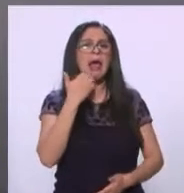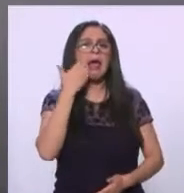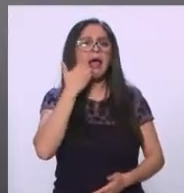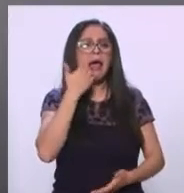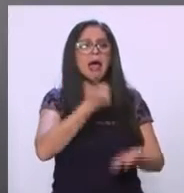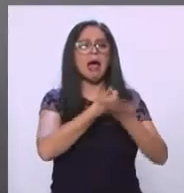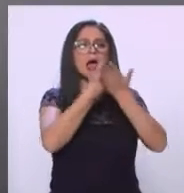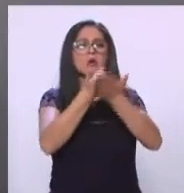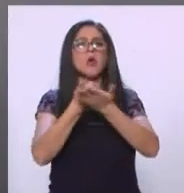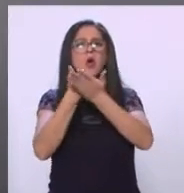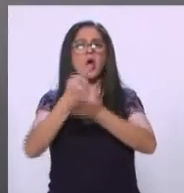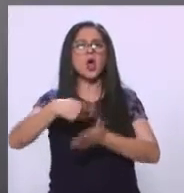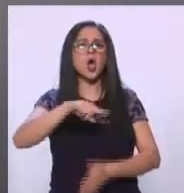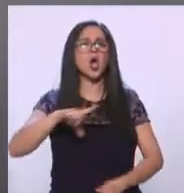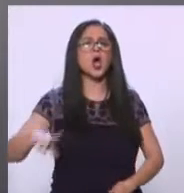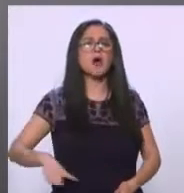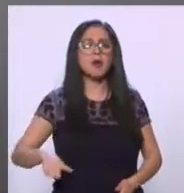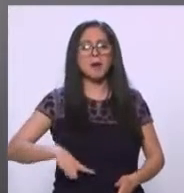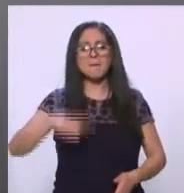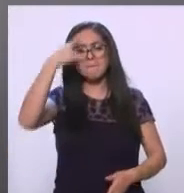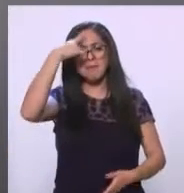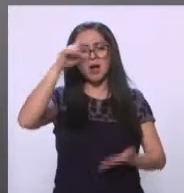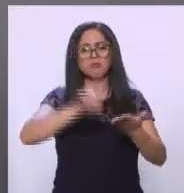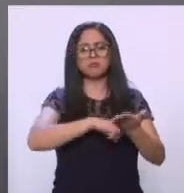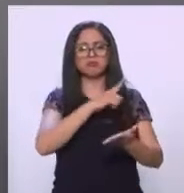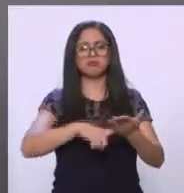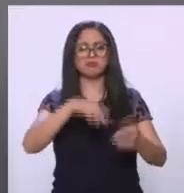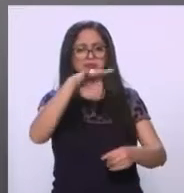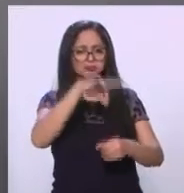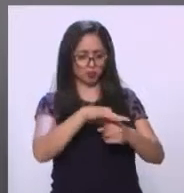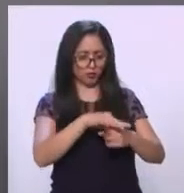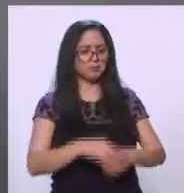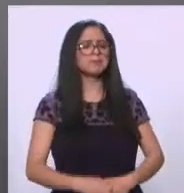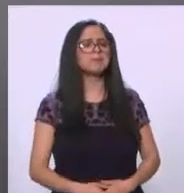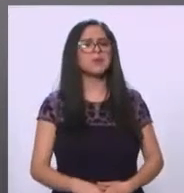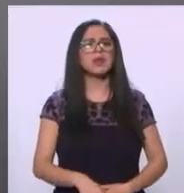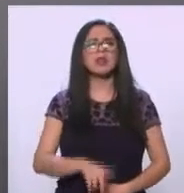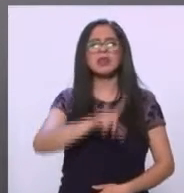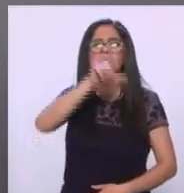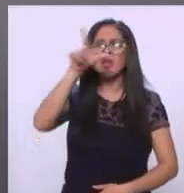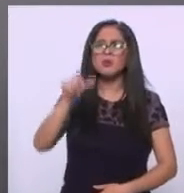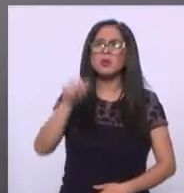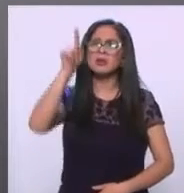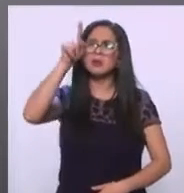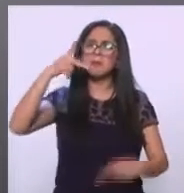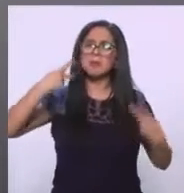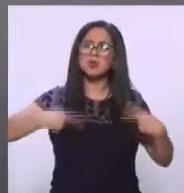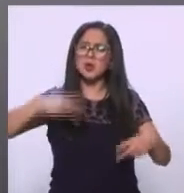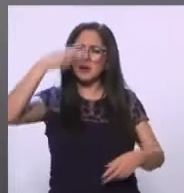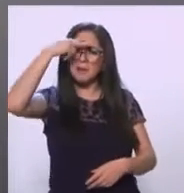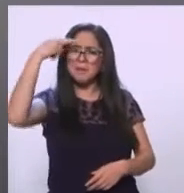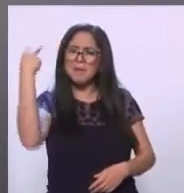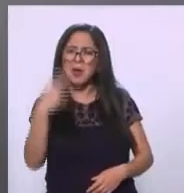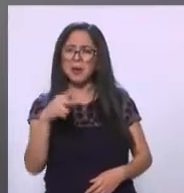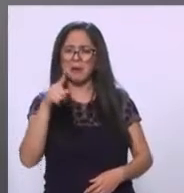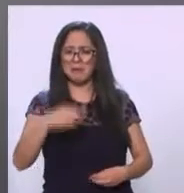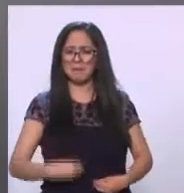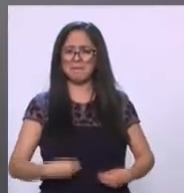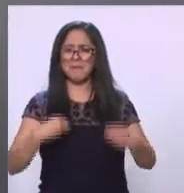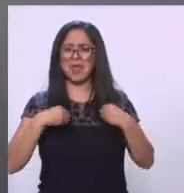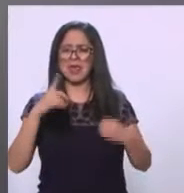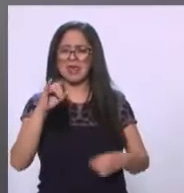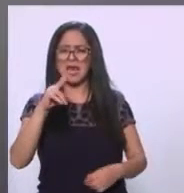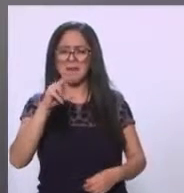voto. Entonces ya la gente se encargó de desmentirlo. Un mexicano que vivía en Dinamarca le mandó un tuit diciéndole esto es totalmente